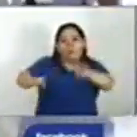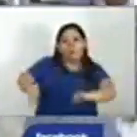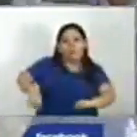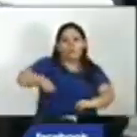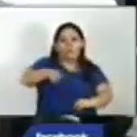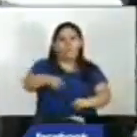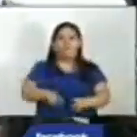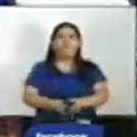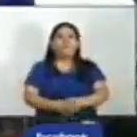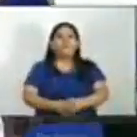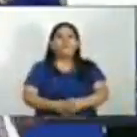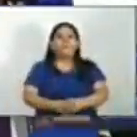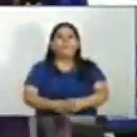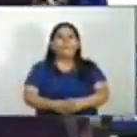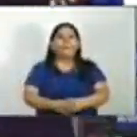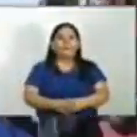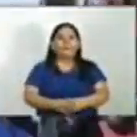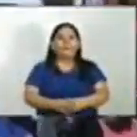Salvador.